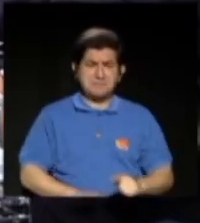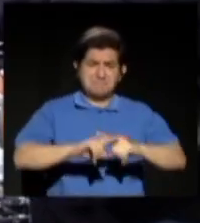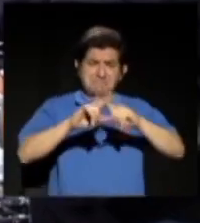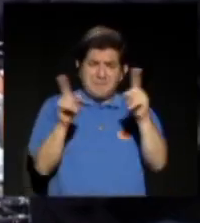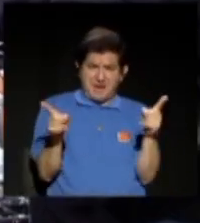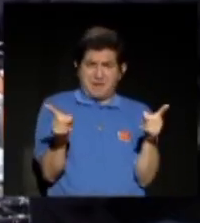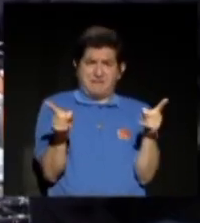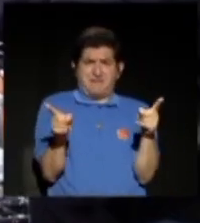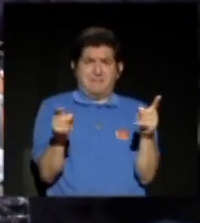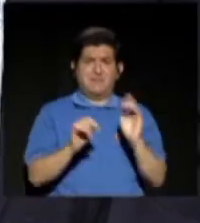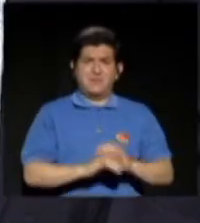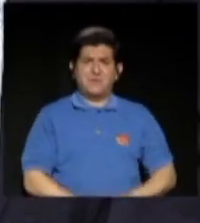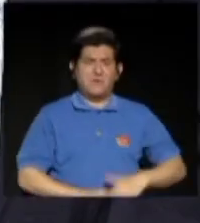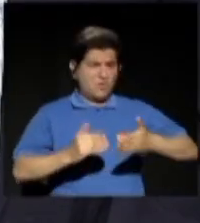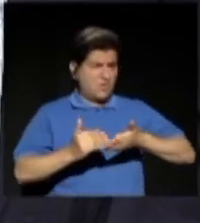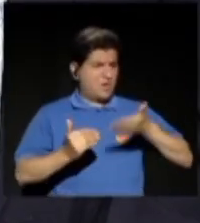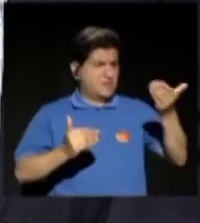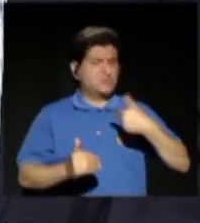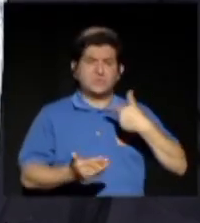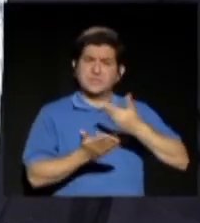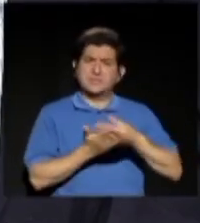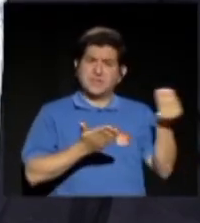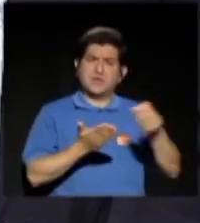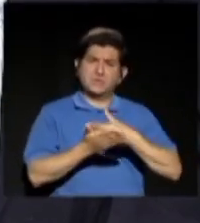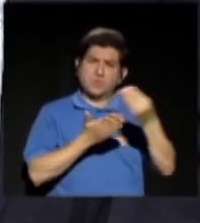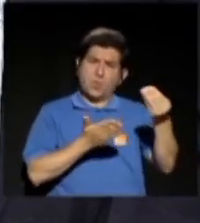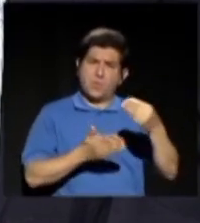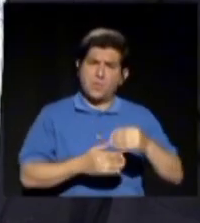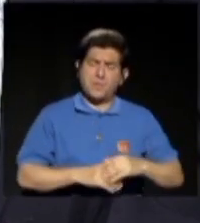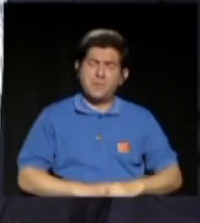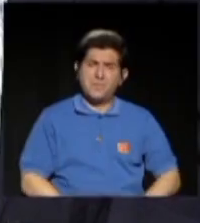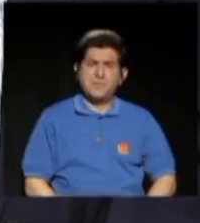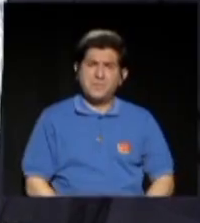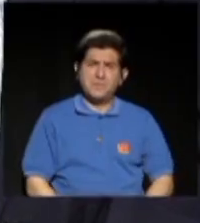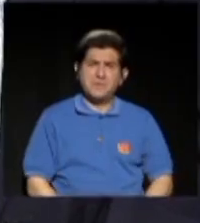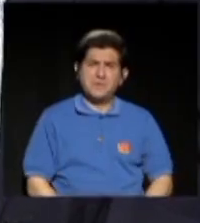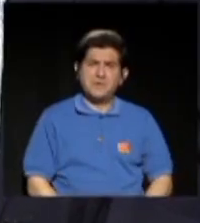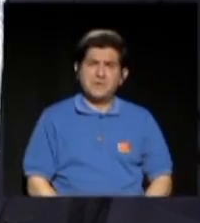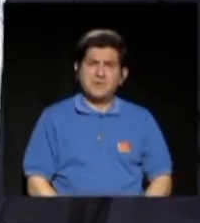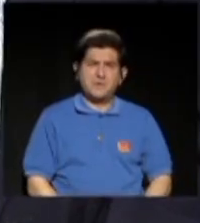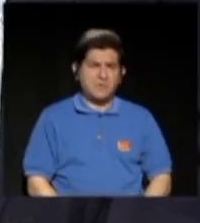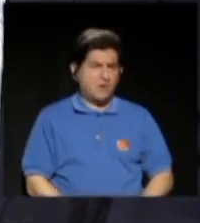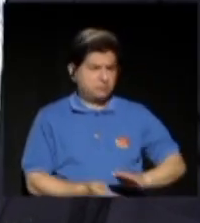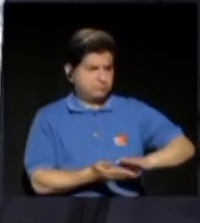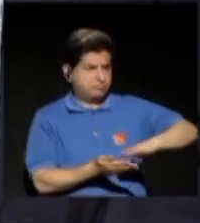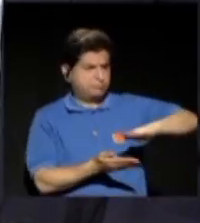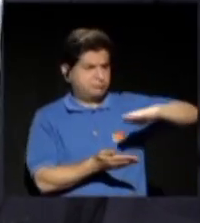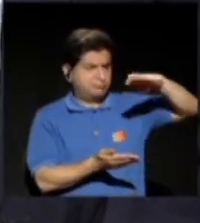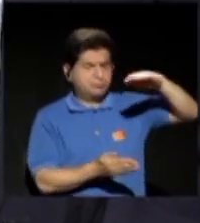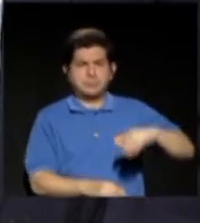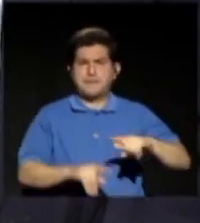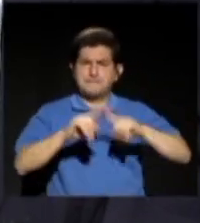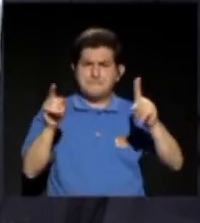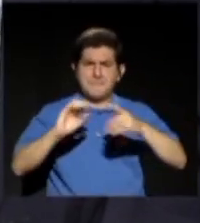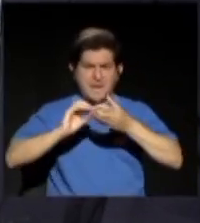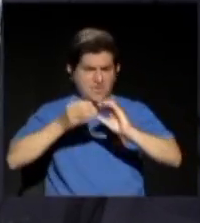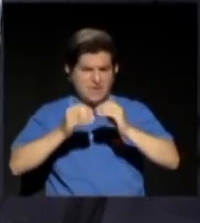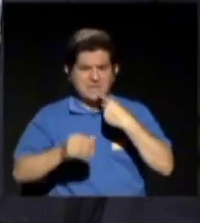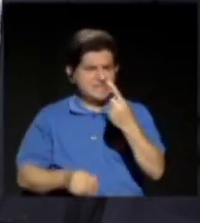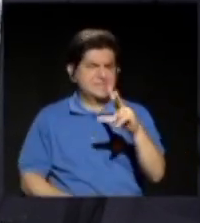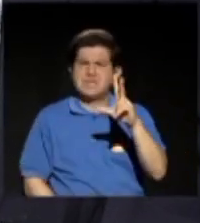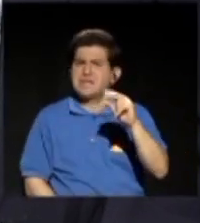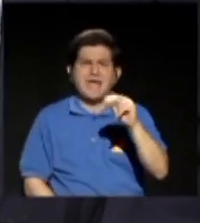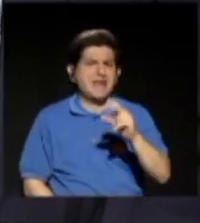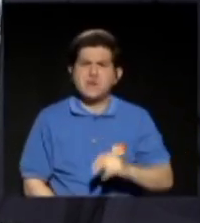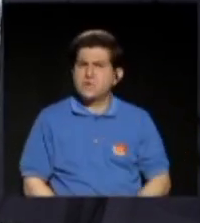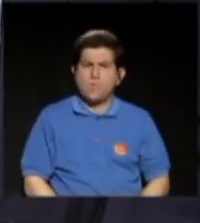qué las cosas que yo compro aumentaron y el índice dice que no aumentaron, que